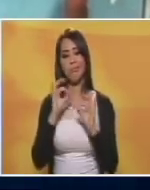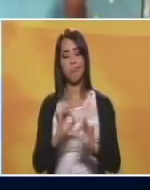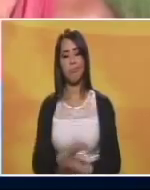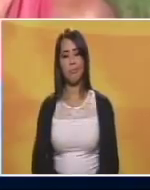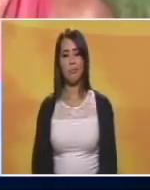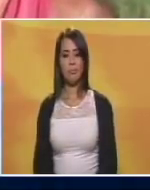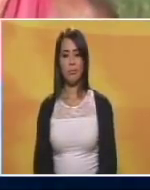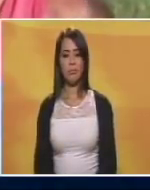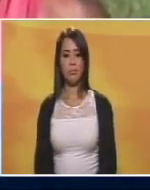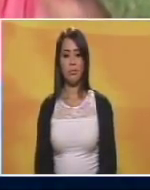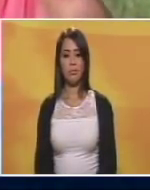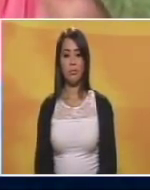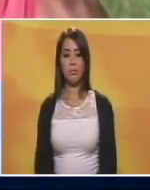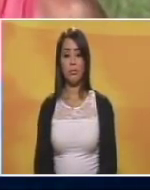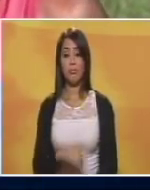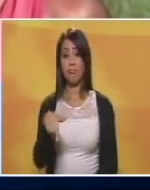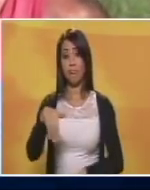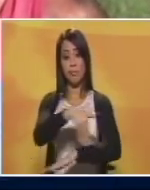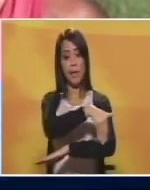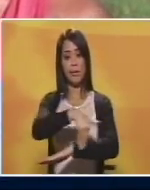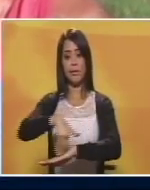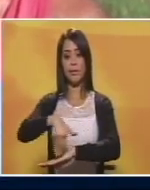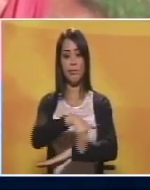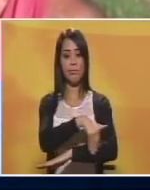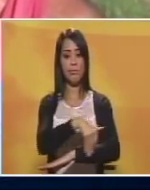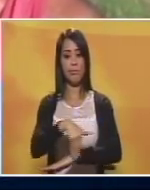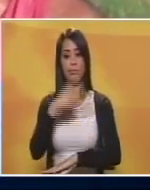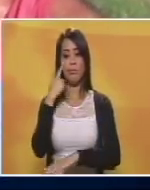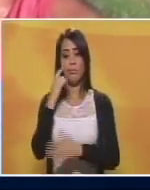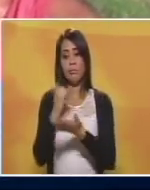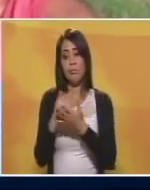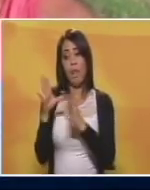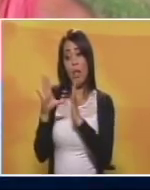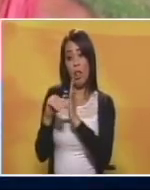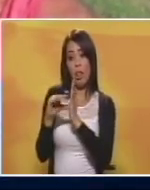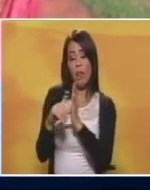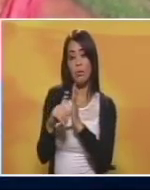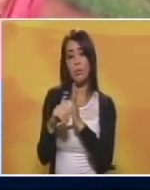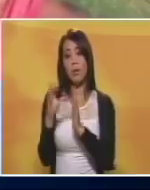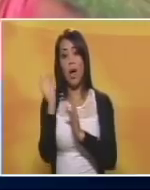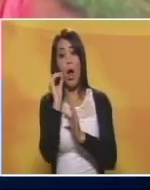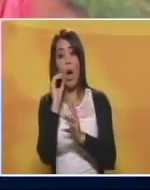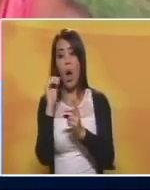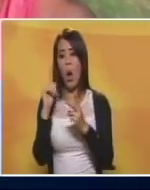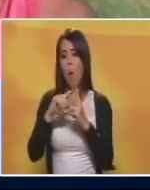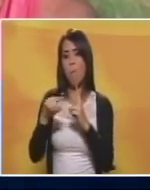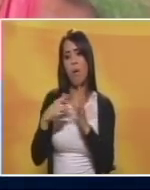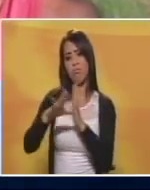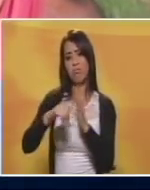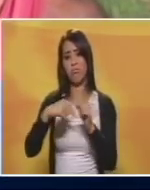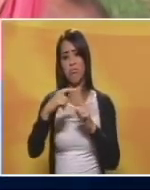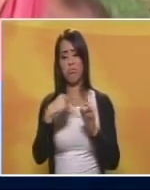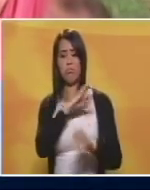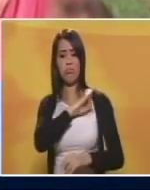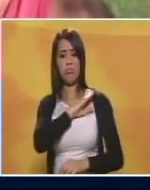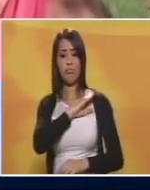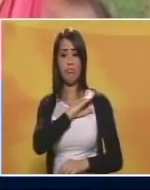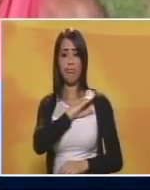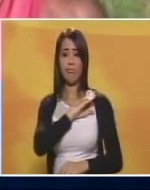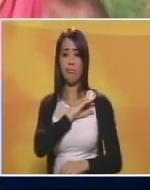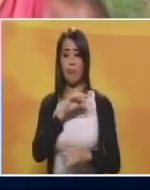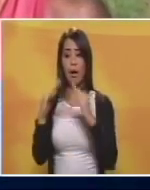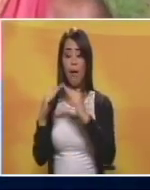prolongados. Bueno, Mara, aquí en la calle, he puesto que atraquen a uno, se le lleven a uno los coroticos, porque desde